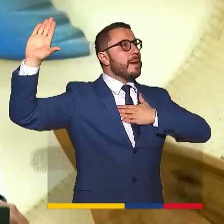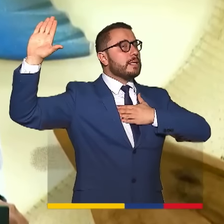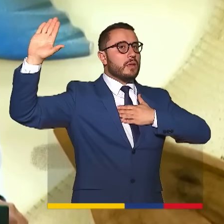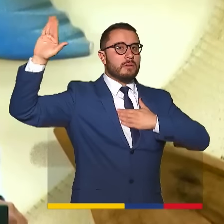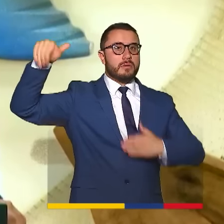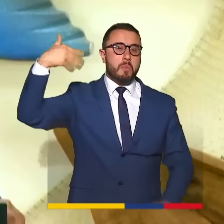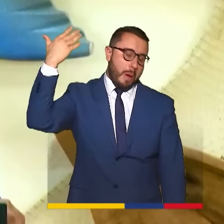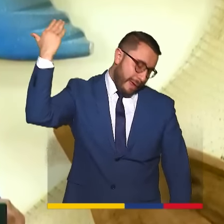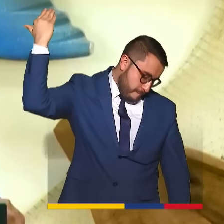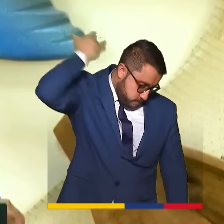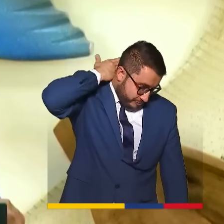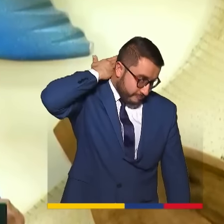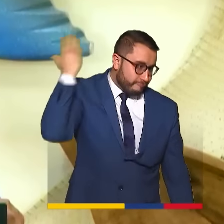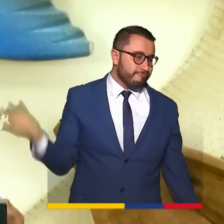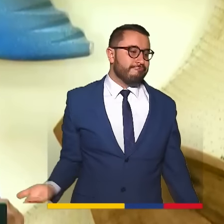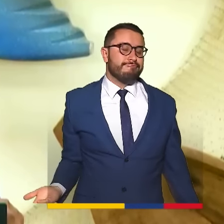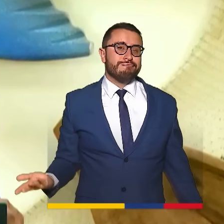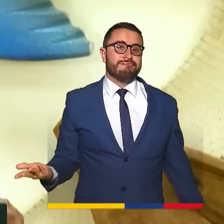mentimos,